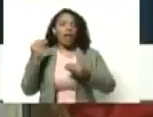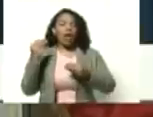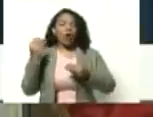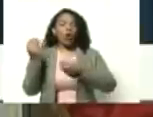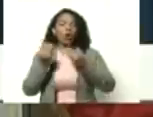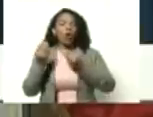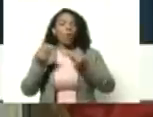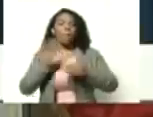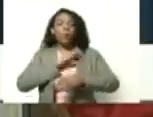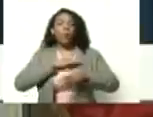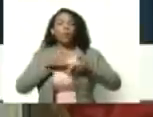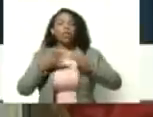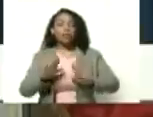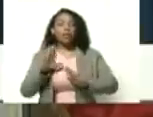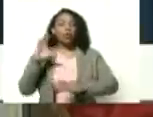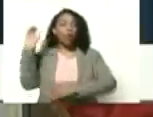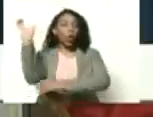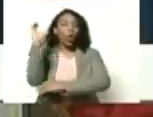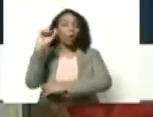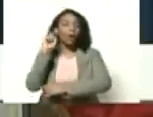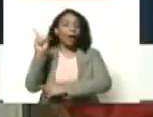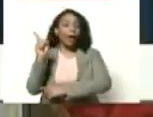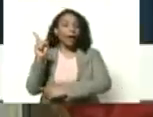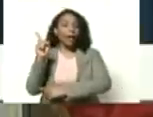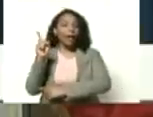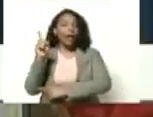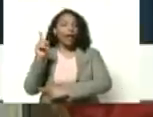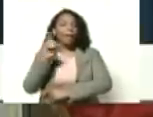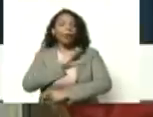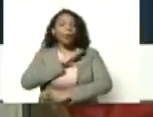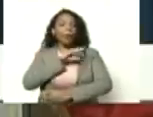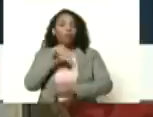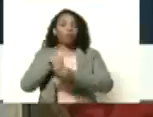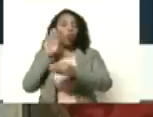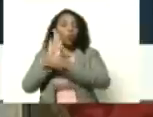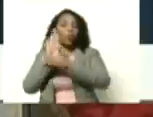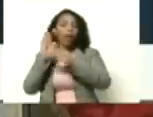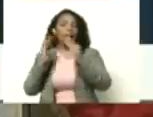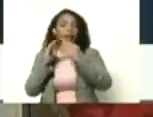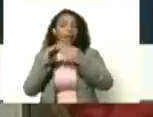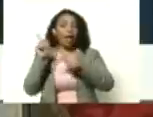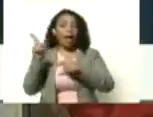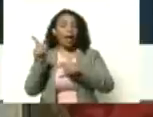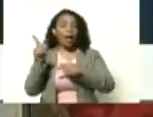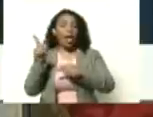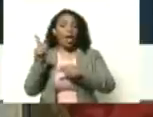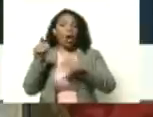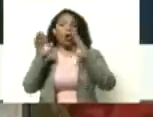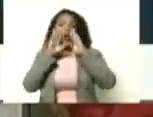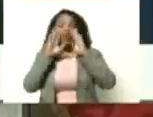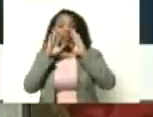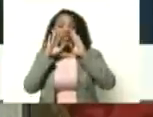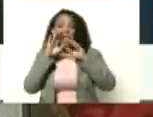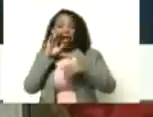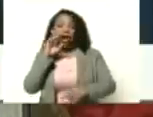de la finca quien también entrevistamos y él nos confiesa su adicción a las drogas